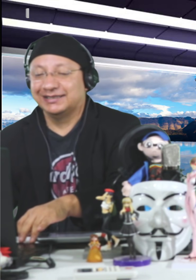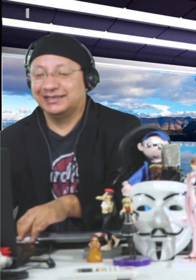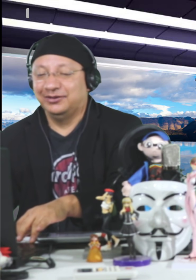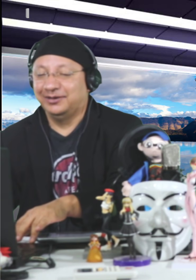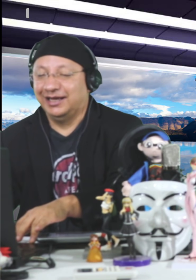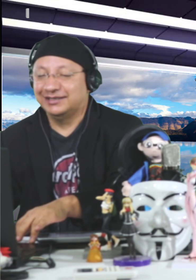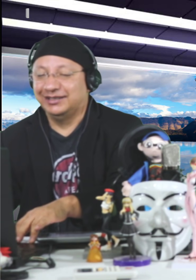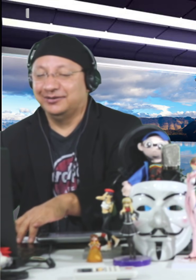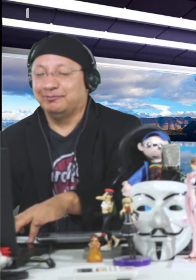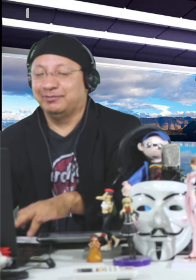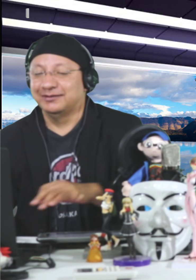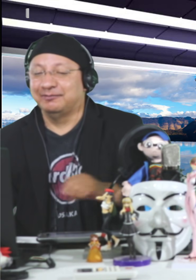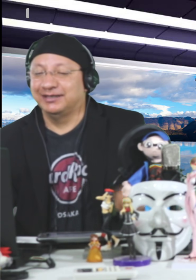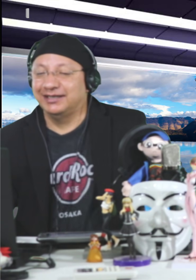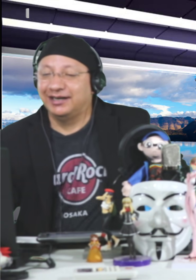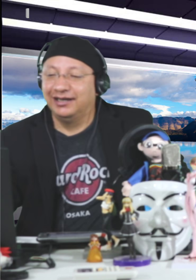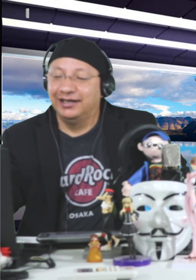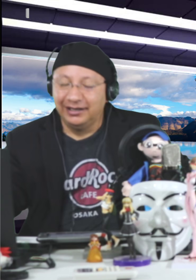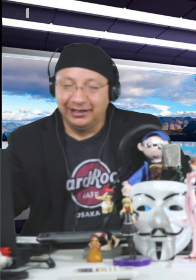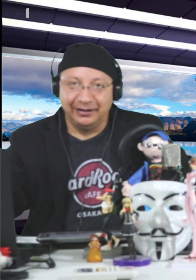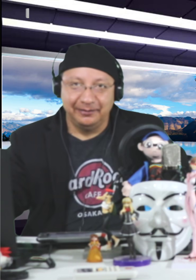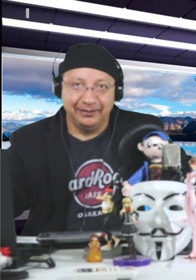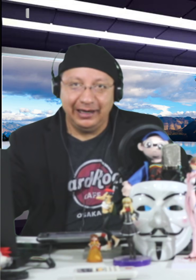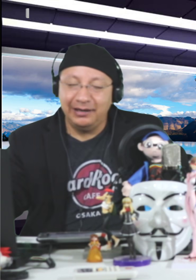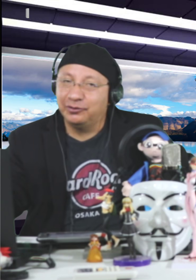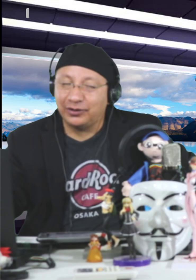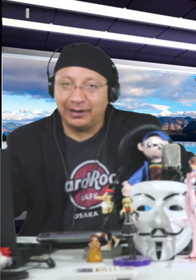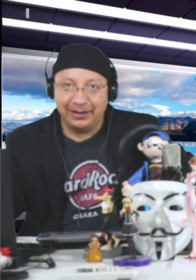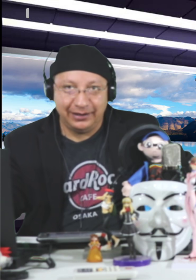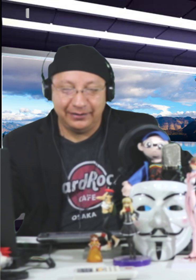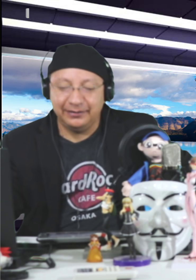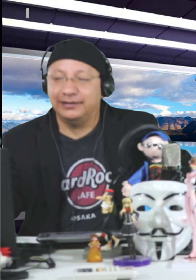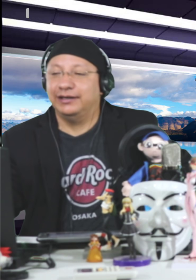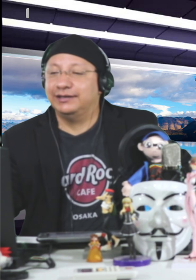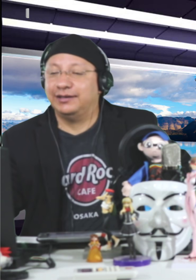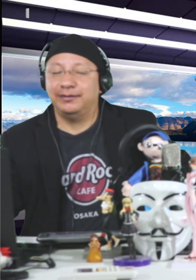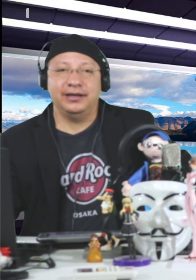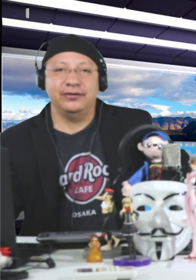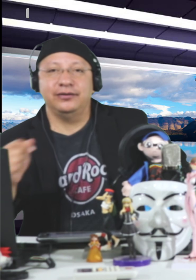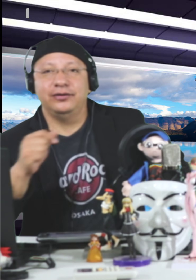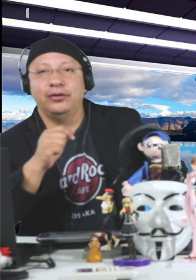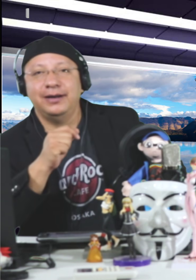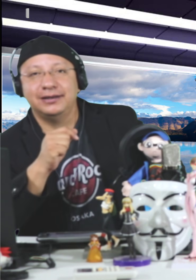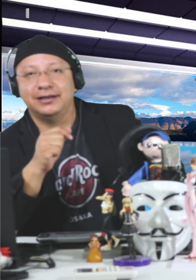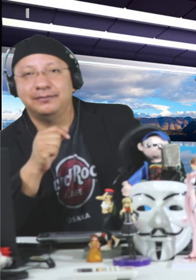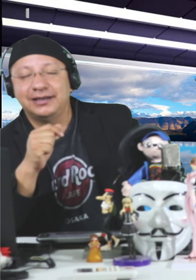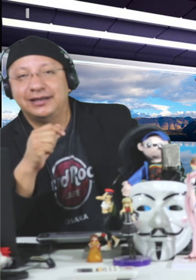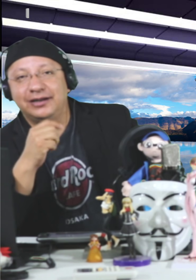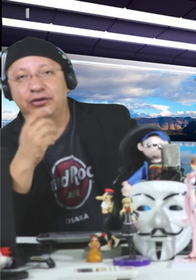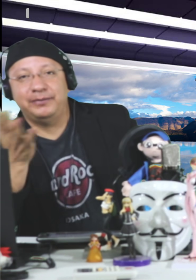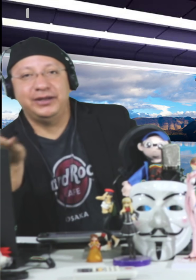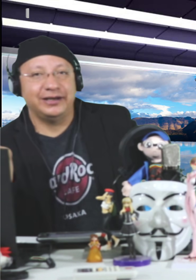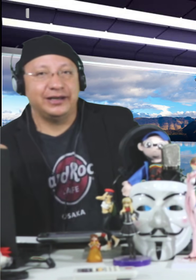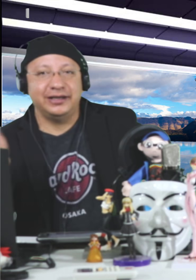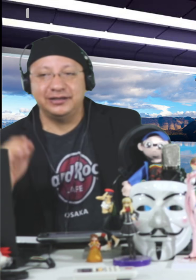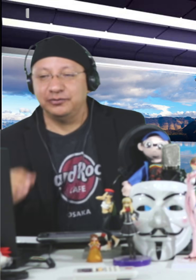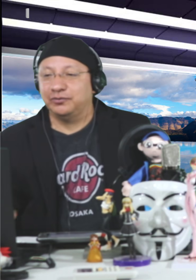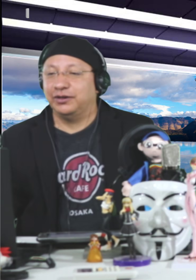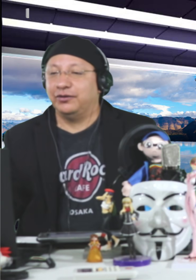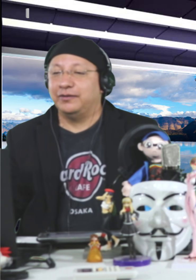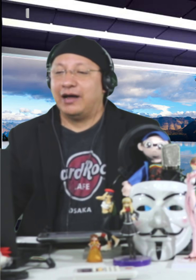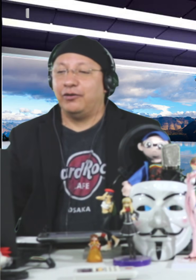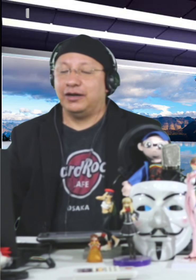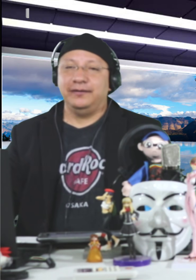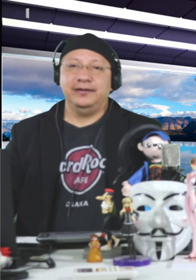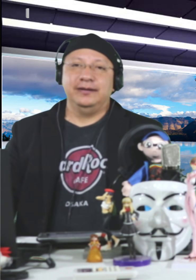semana, sin duda, apenas va a empezar. Hay mucho que hablar. Este video no va a tratar de no repetir. Y ayer hicimos un